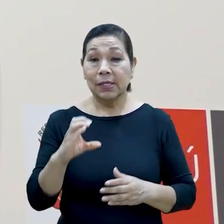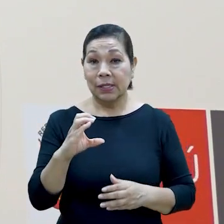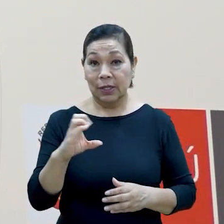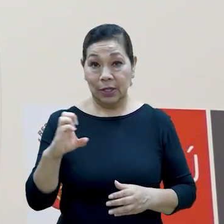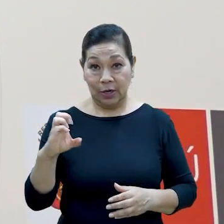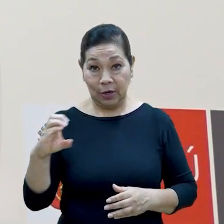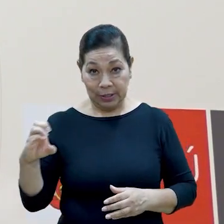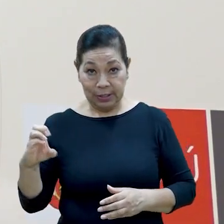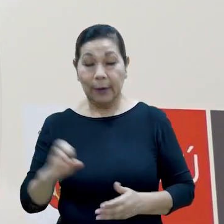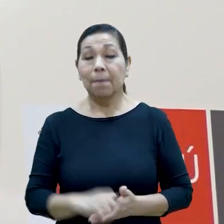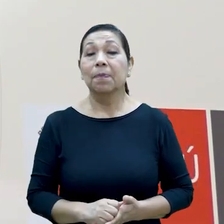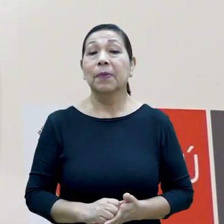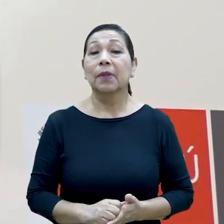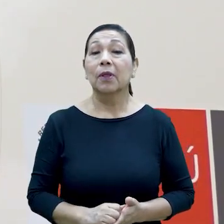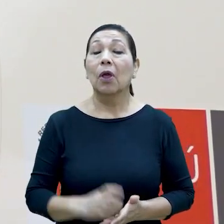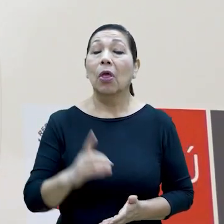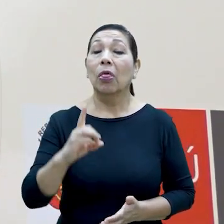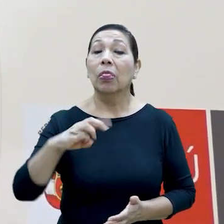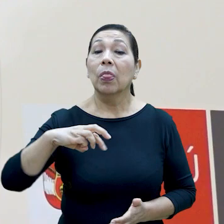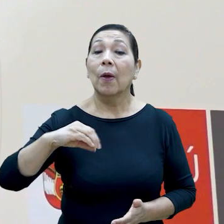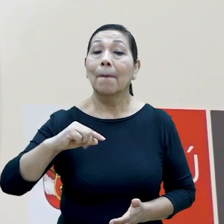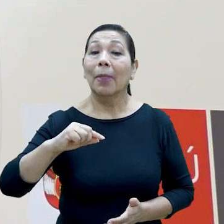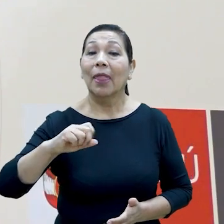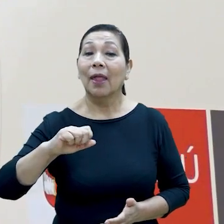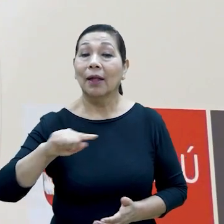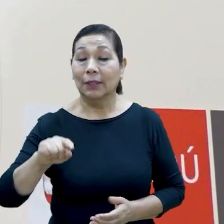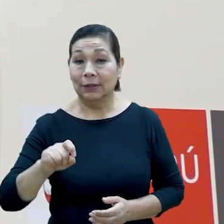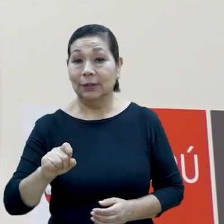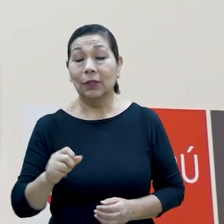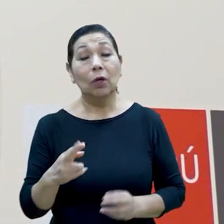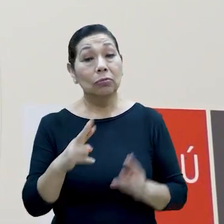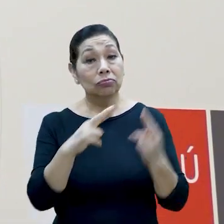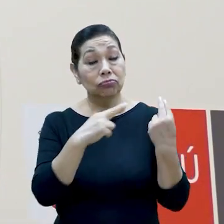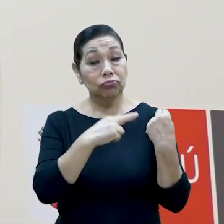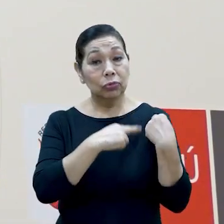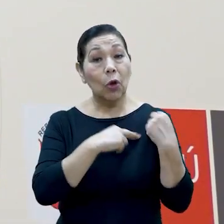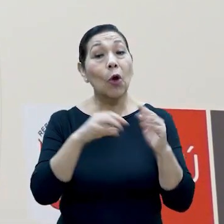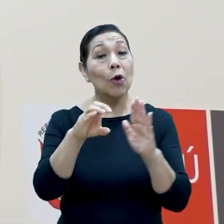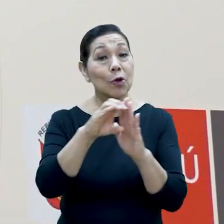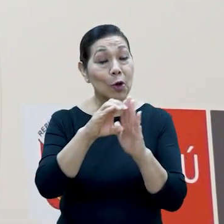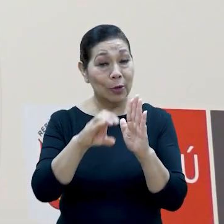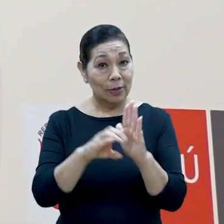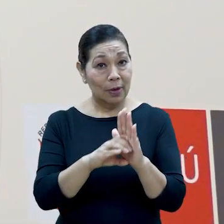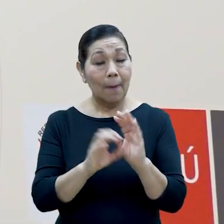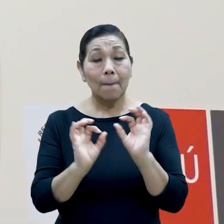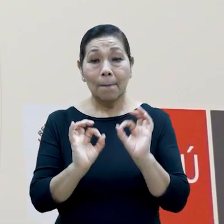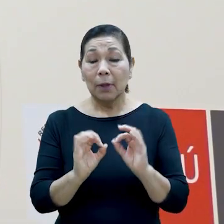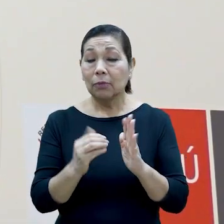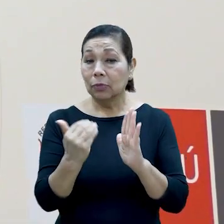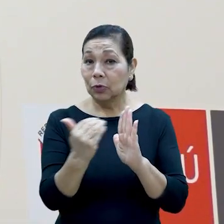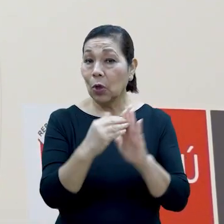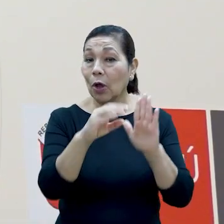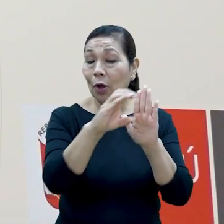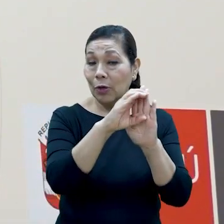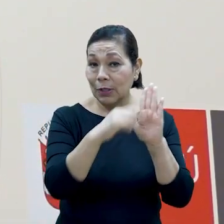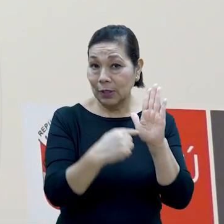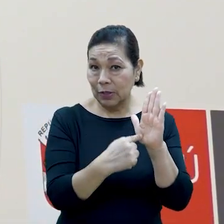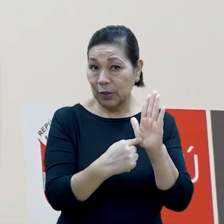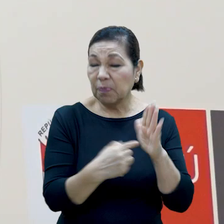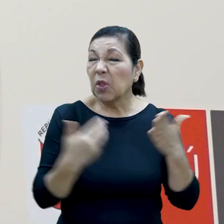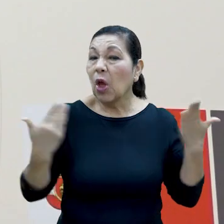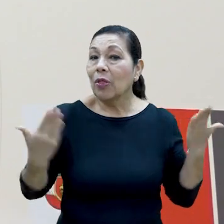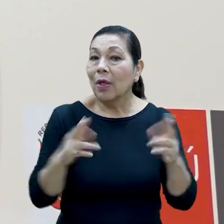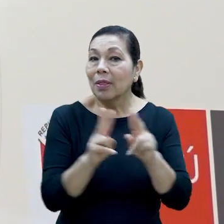del Centro de Estudios Constitucionales, Helder Domínguez Haro, señaló que el rol del Tribunal Constitucional está prescrito en la